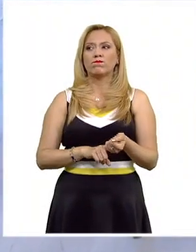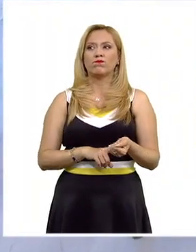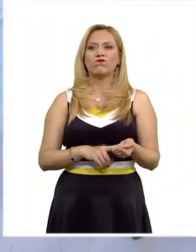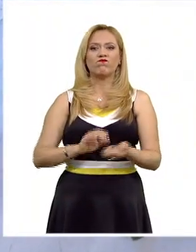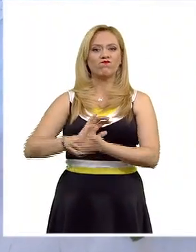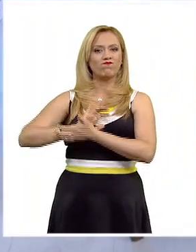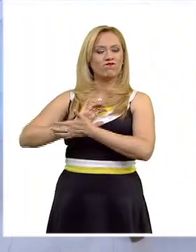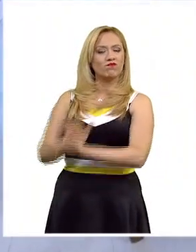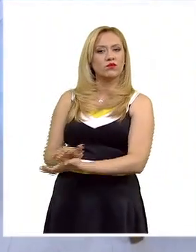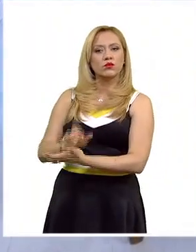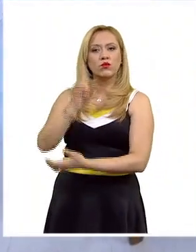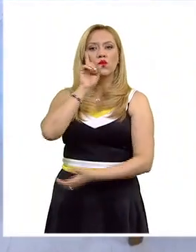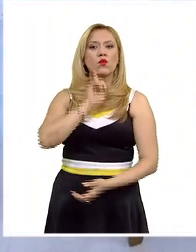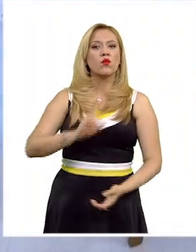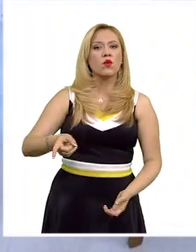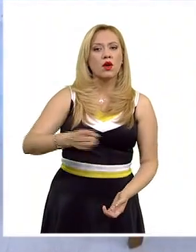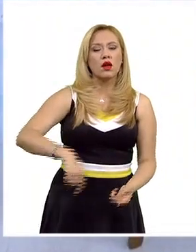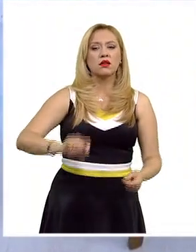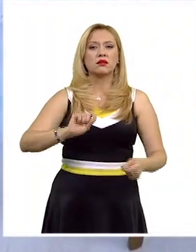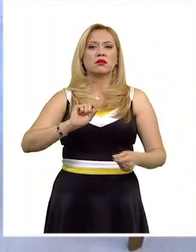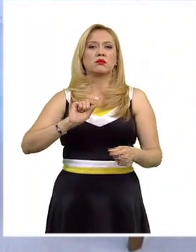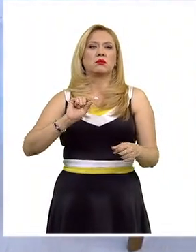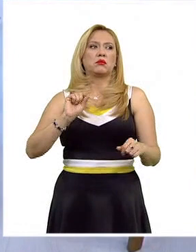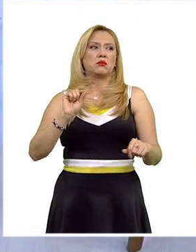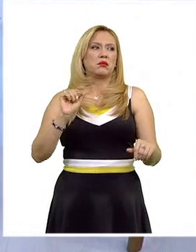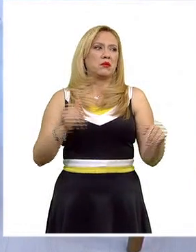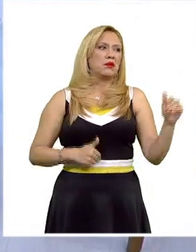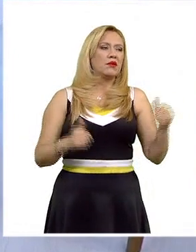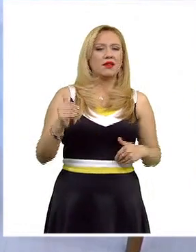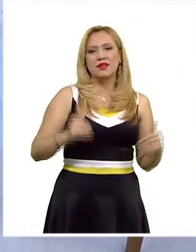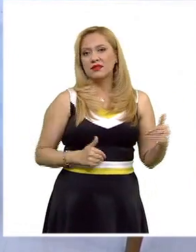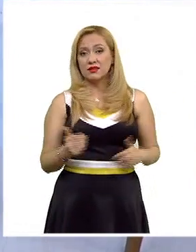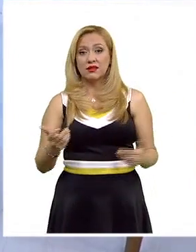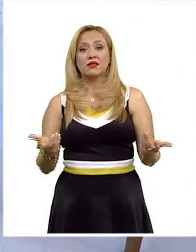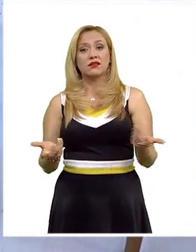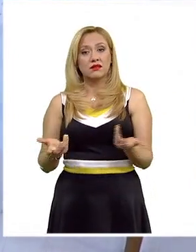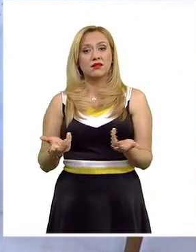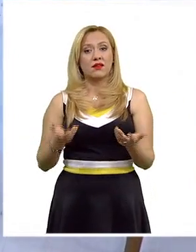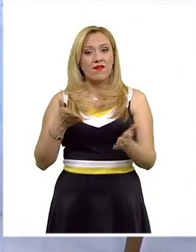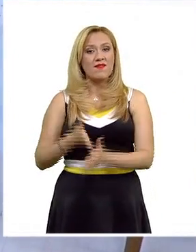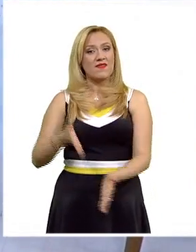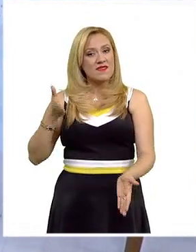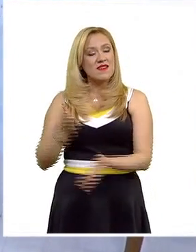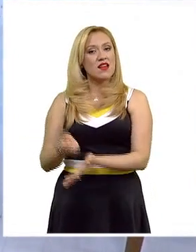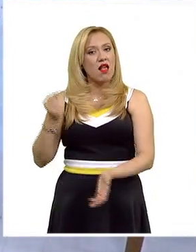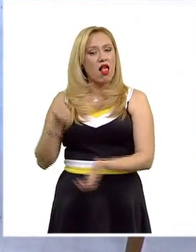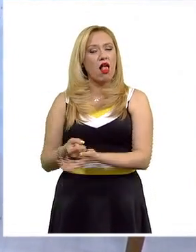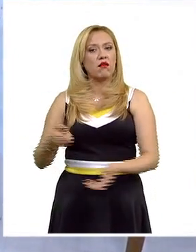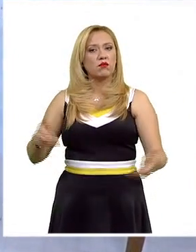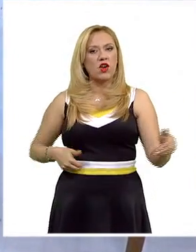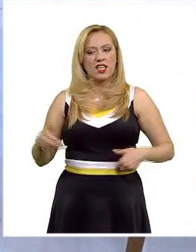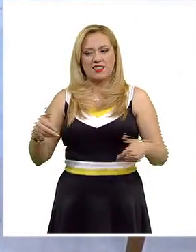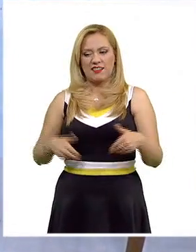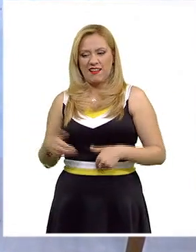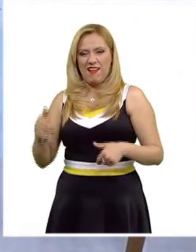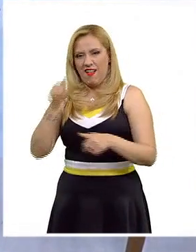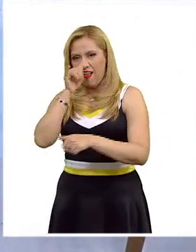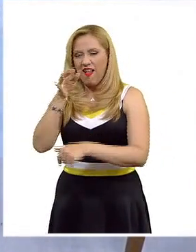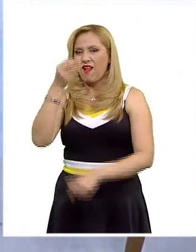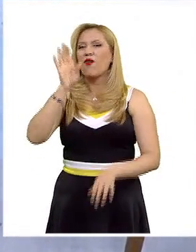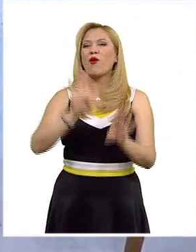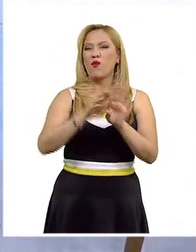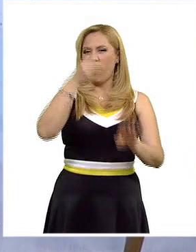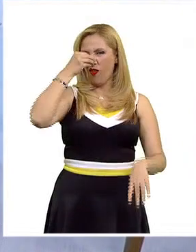de discriminación a las mujeres y de molestia. Eso es algo que queda claro en la legislación y que pone el